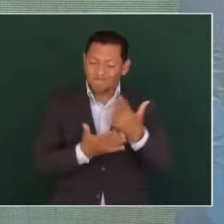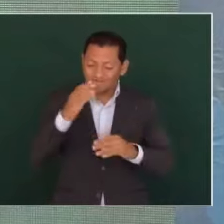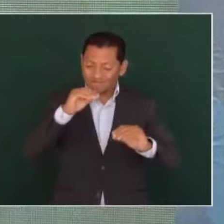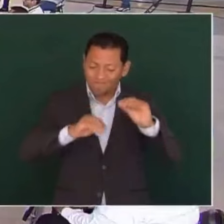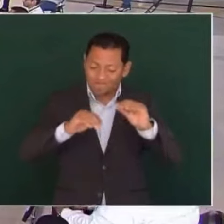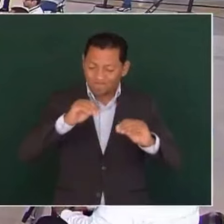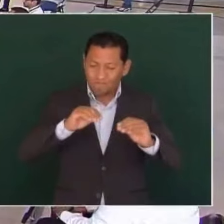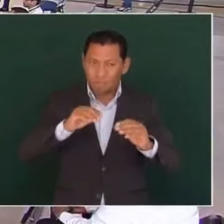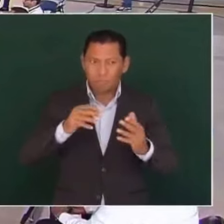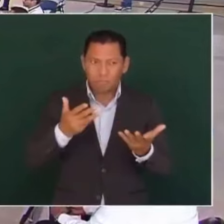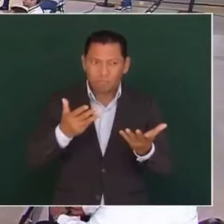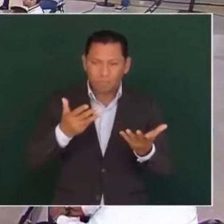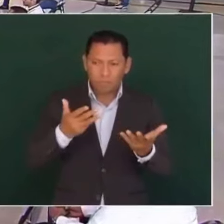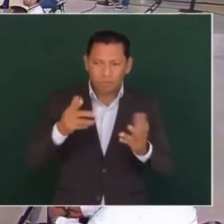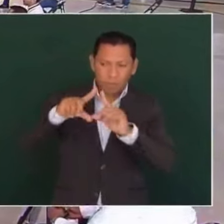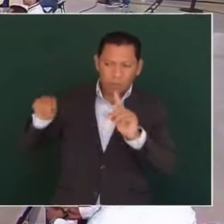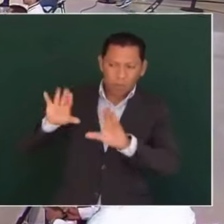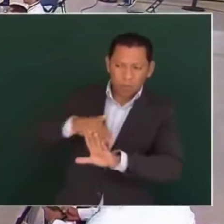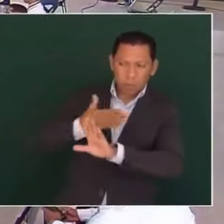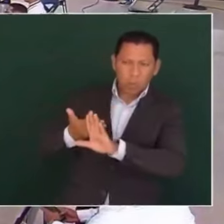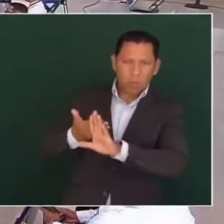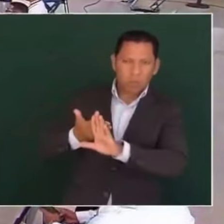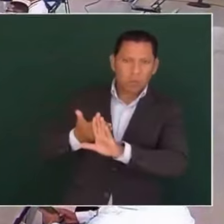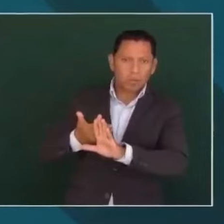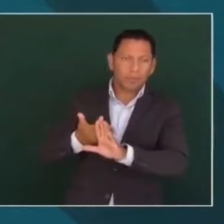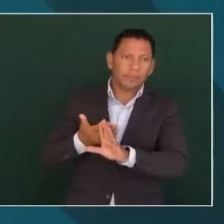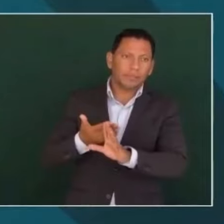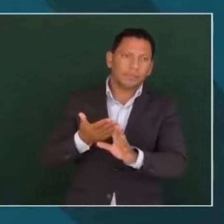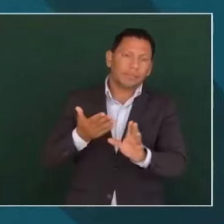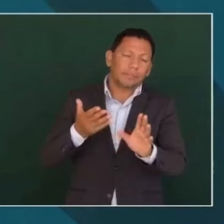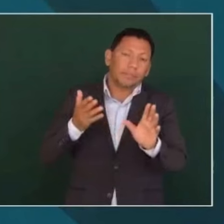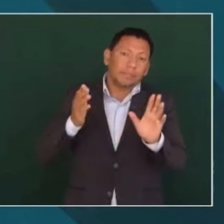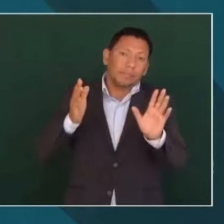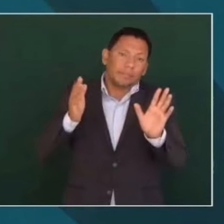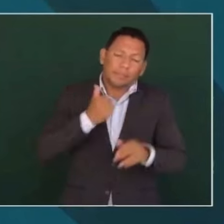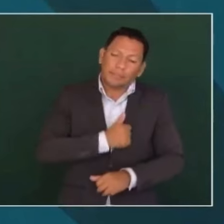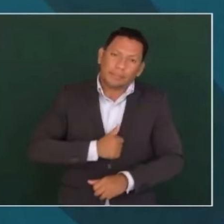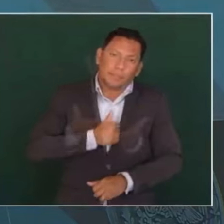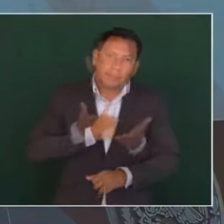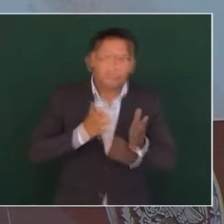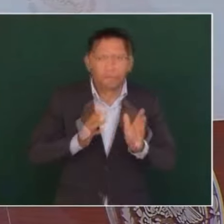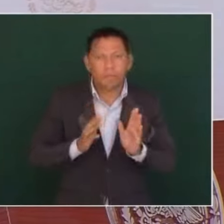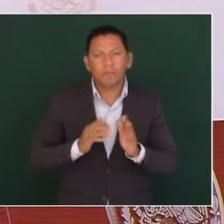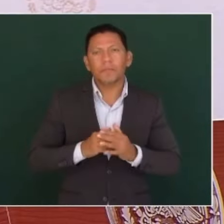contra de México. Lo lamentamos mucho, se está en una